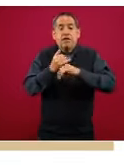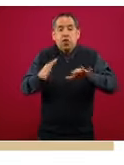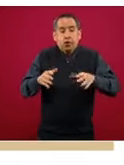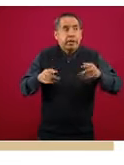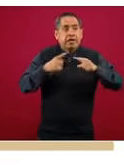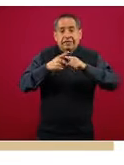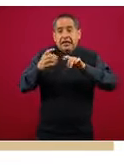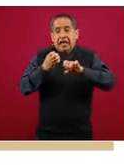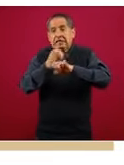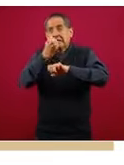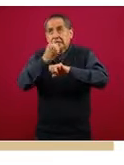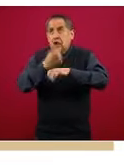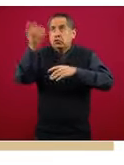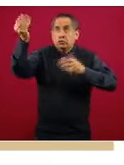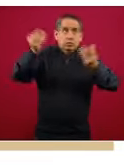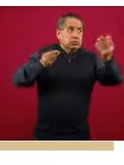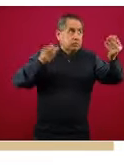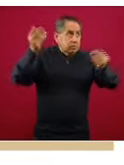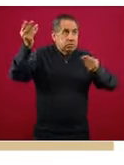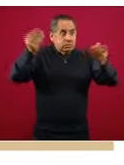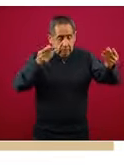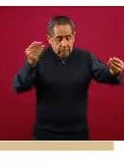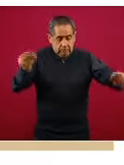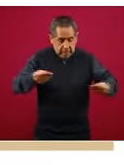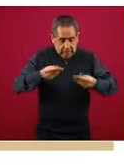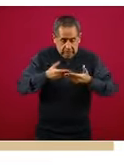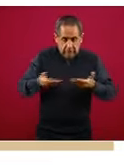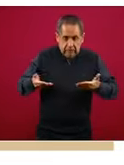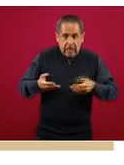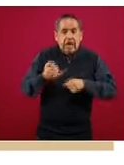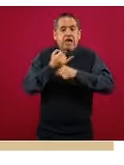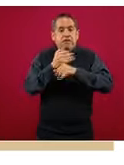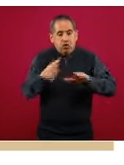proviene de las entidades federativas,